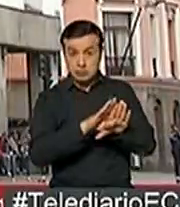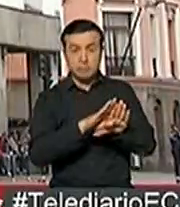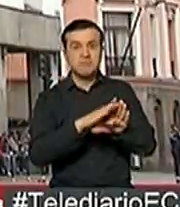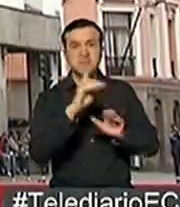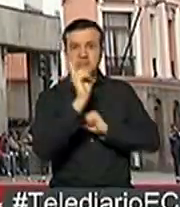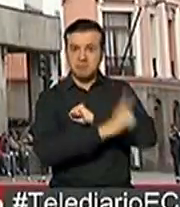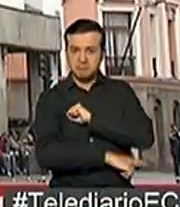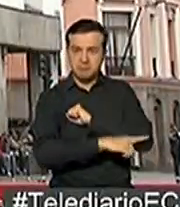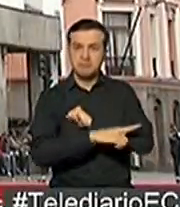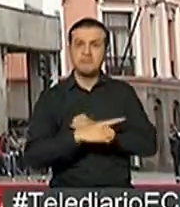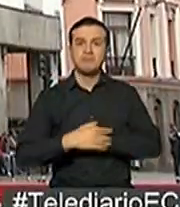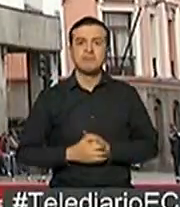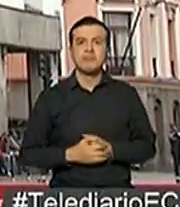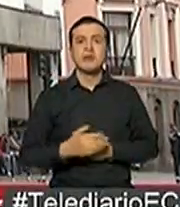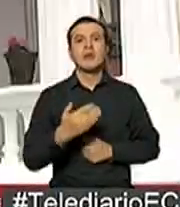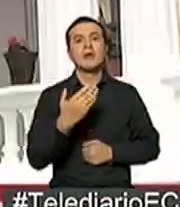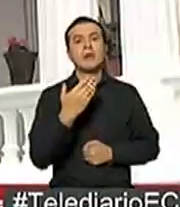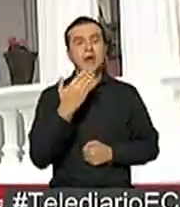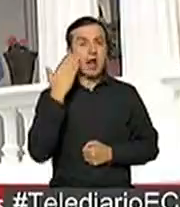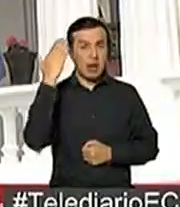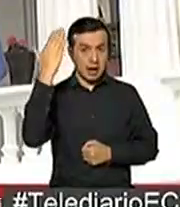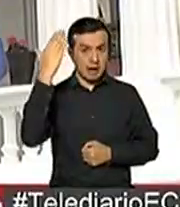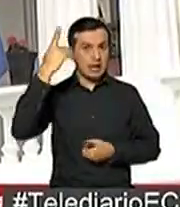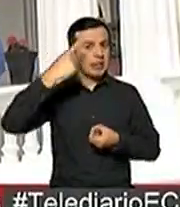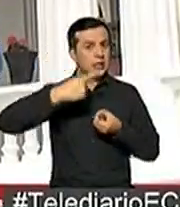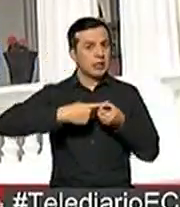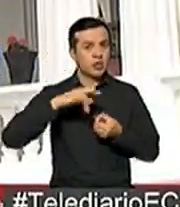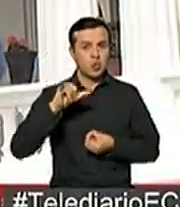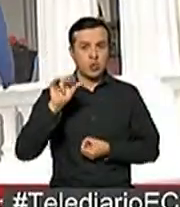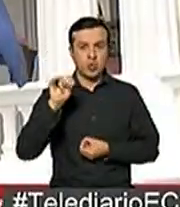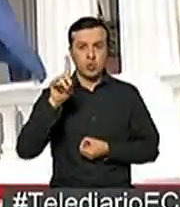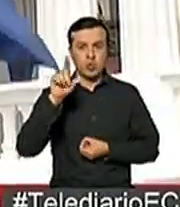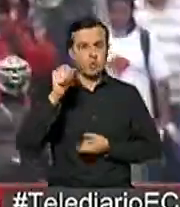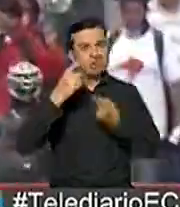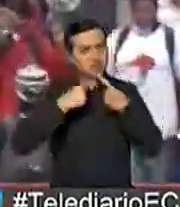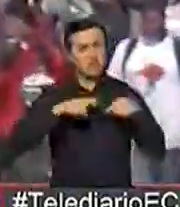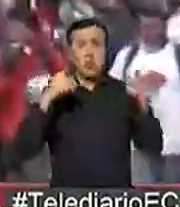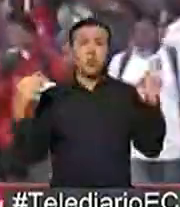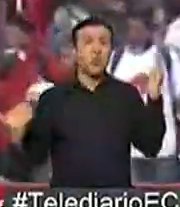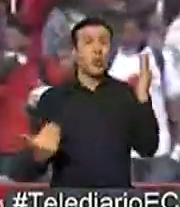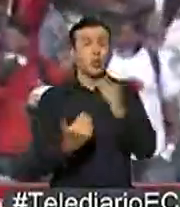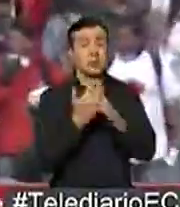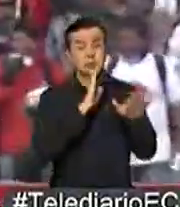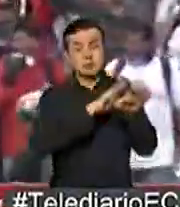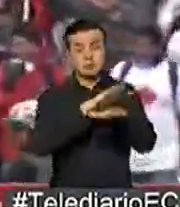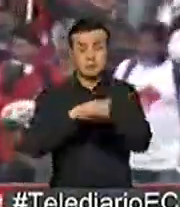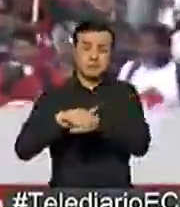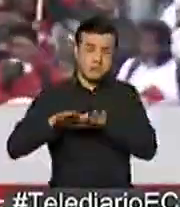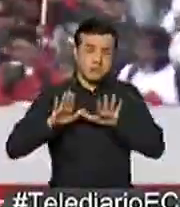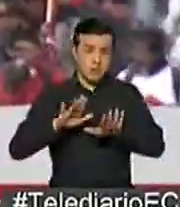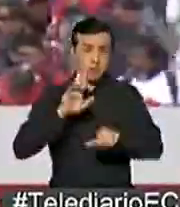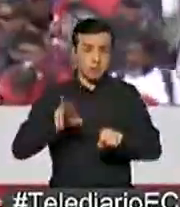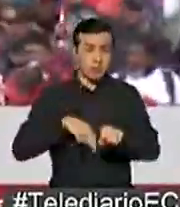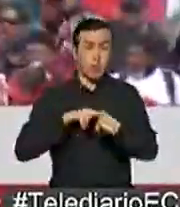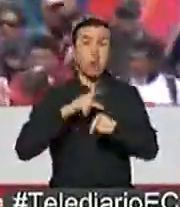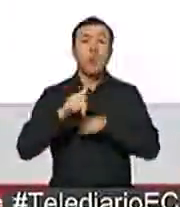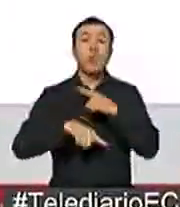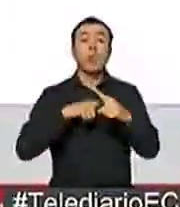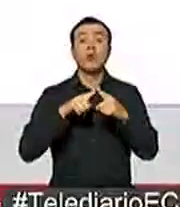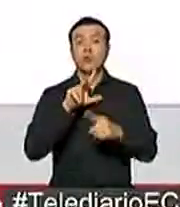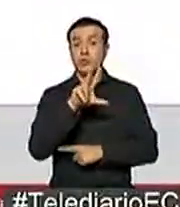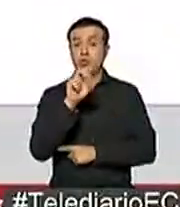de forma enérgica respondió el burgomaestre de la capital jorge yunda ante una nueva convocatoria a un paro nacional para el 30 de octubre